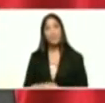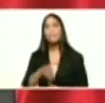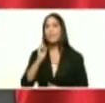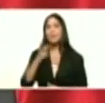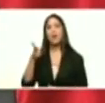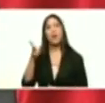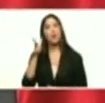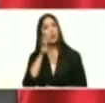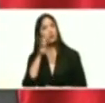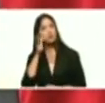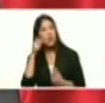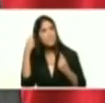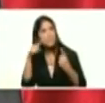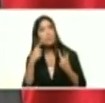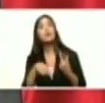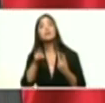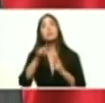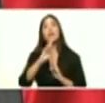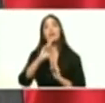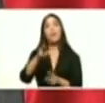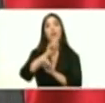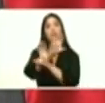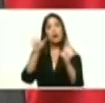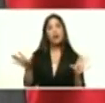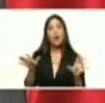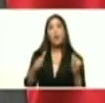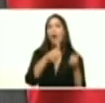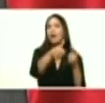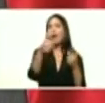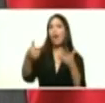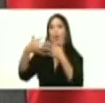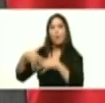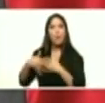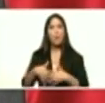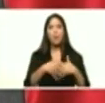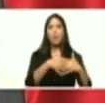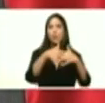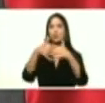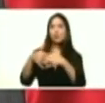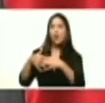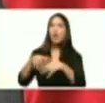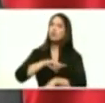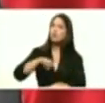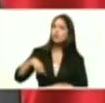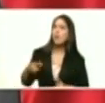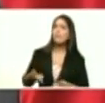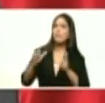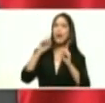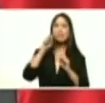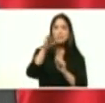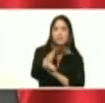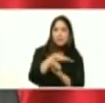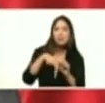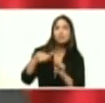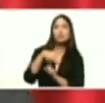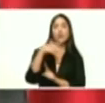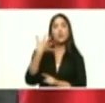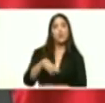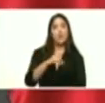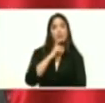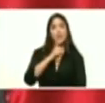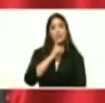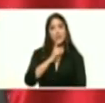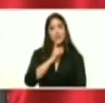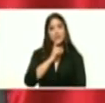oyendo, sino también, dando respuesta, cada uno de los motores, nos ha permitido, a nosotros, ver los nudos críticos, ver,